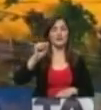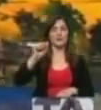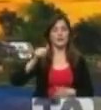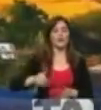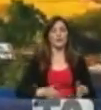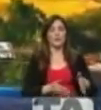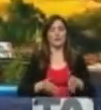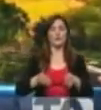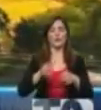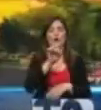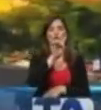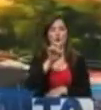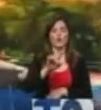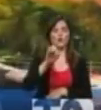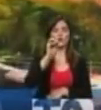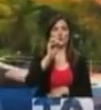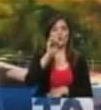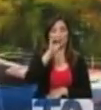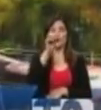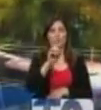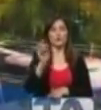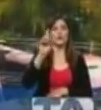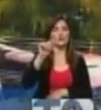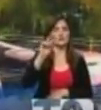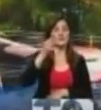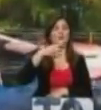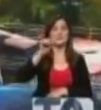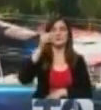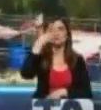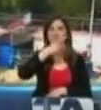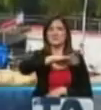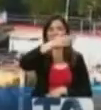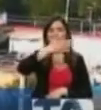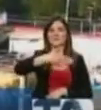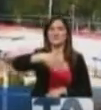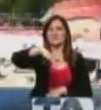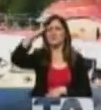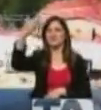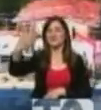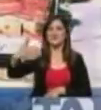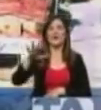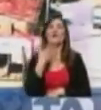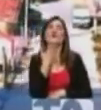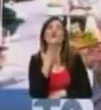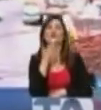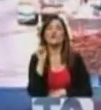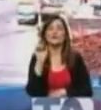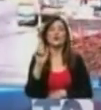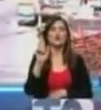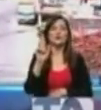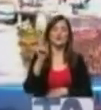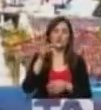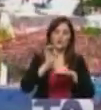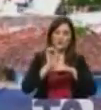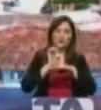vía Sosoranga se ubica esta cámara. Qué bonito paisaje, mira esos colores, esos contrastes. Así, en el sur del país, amigos, qué